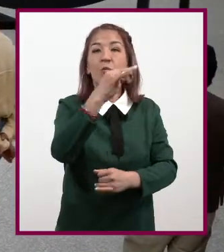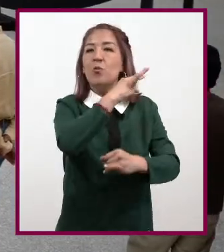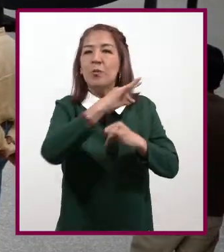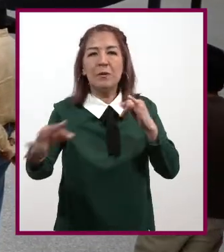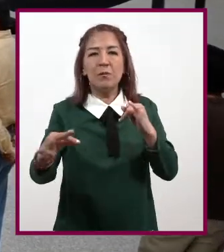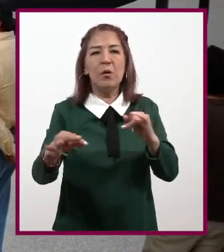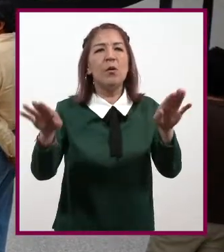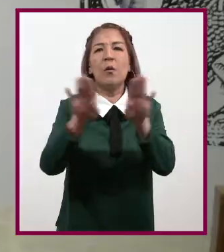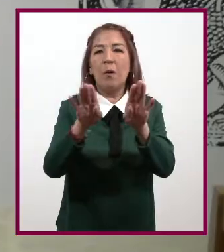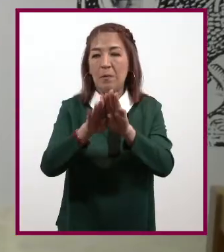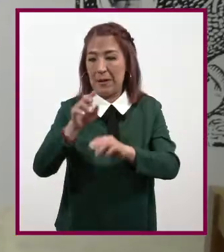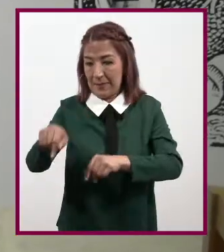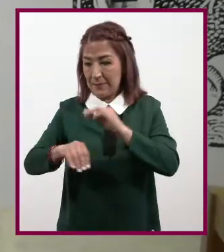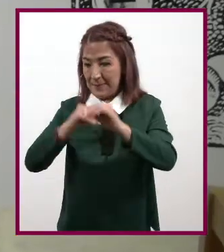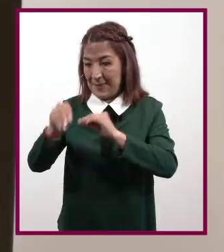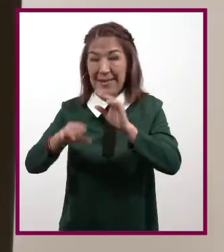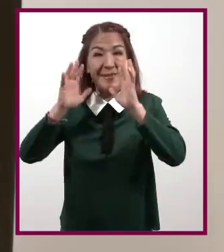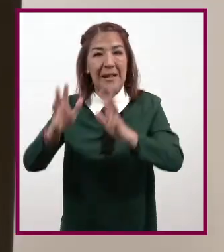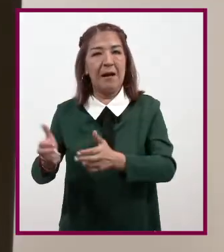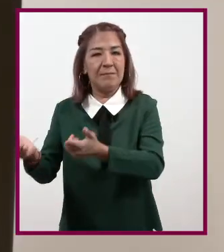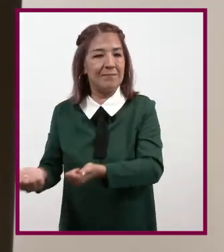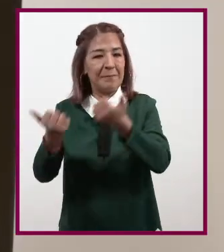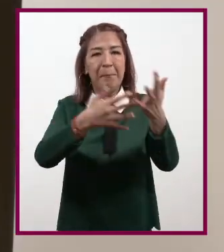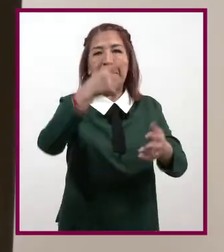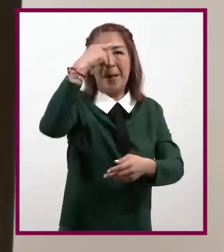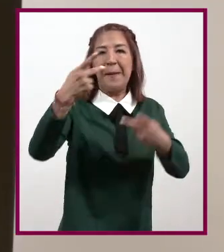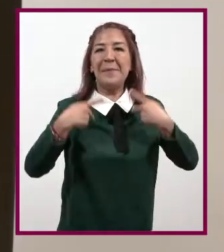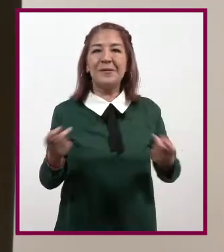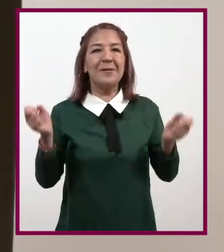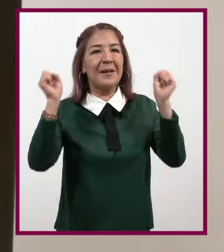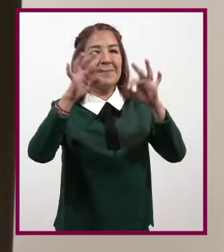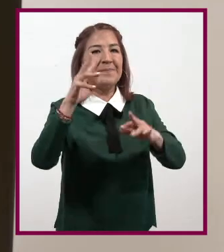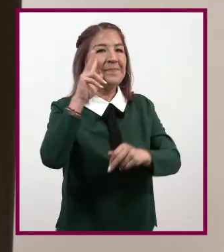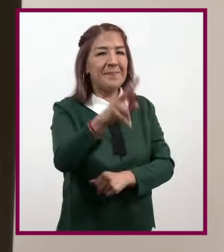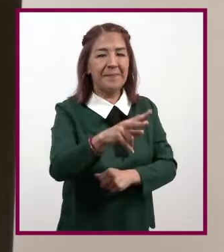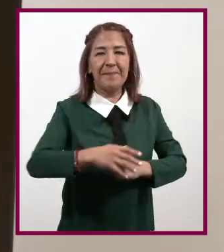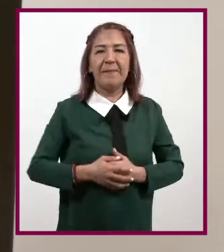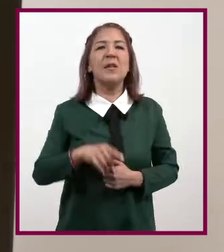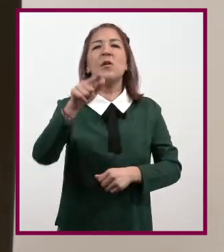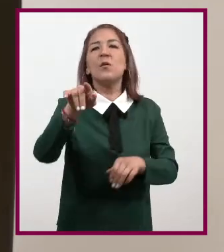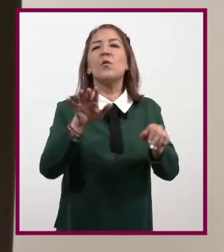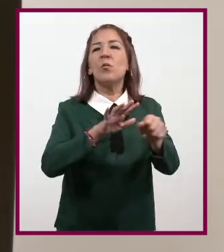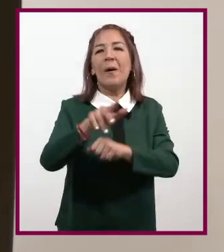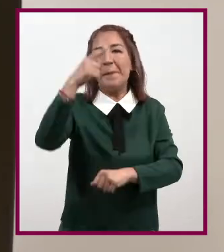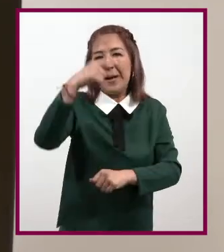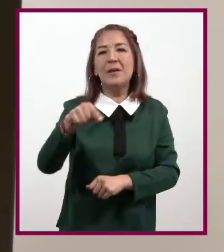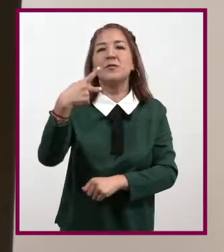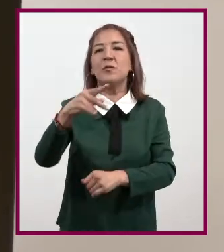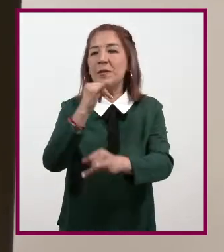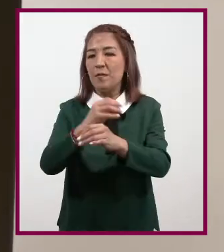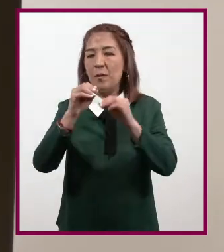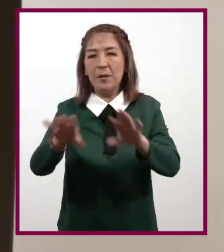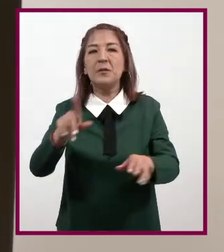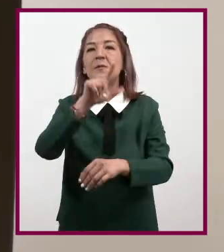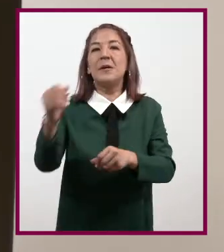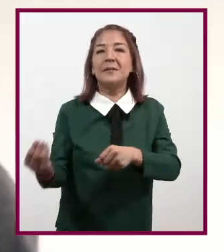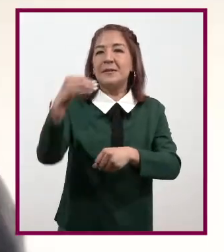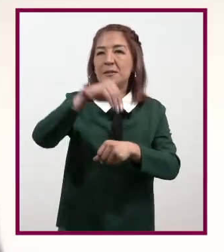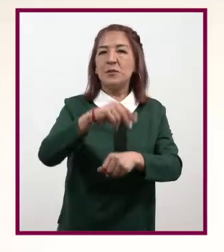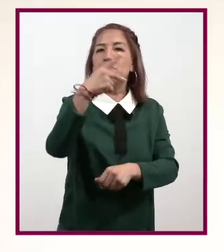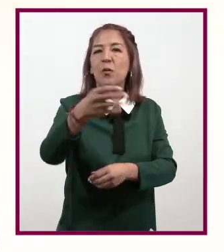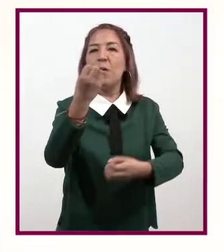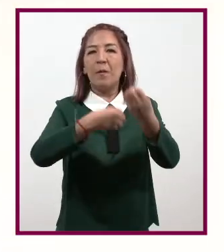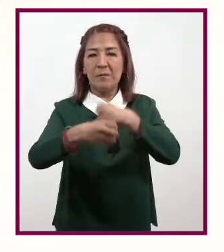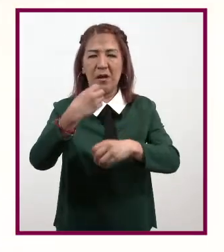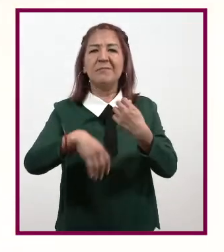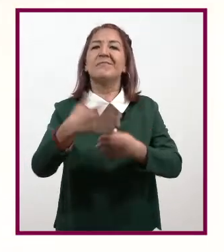finalmente cómo llega esto a una sociedad. ¿A qué referencia recurres principalmente como fuente de la información que incorporas en tus obras? Es